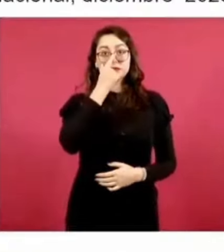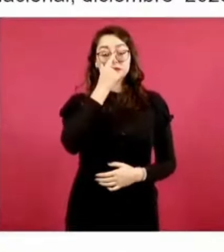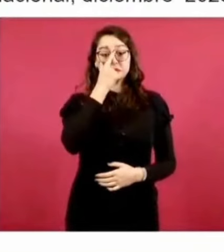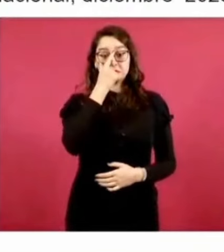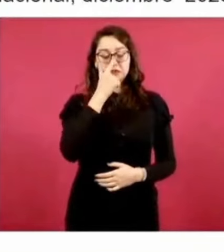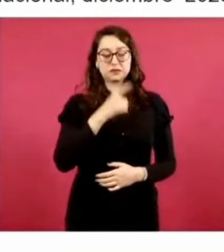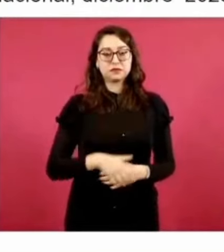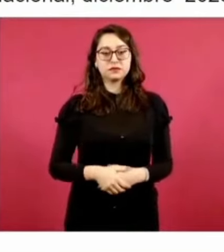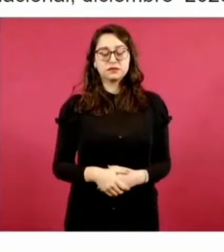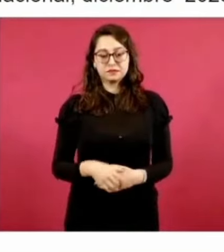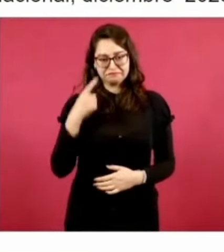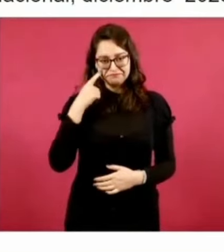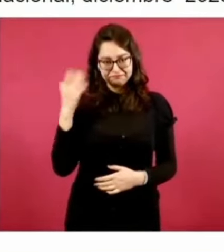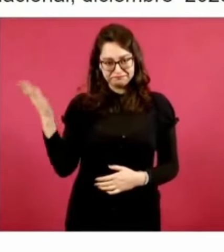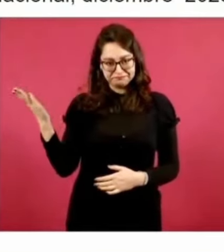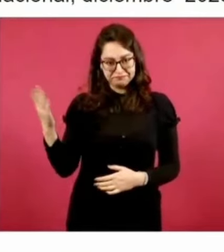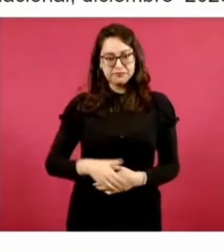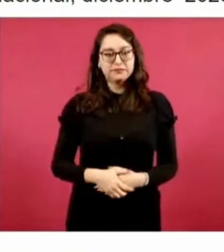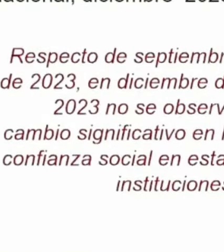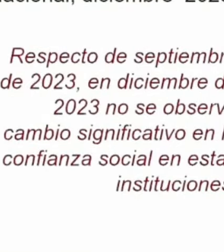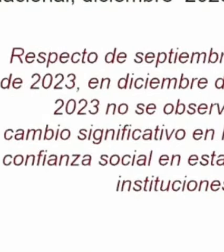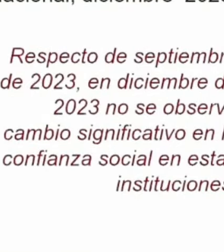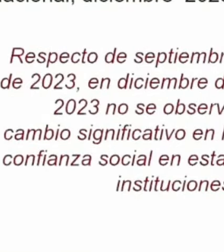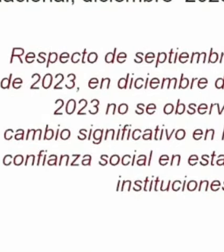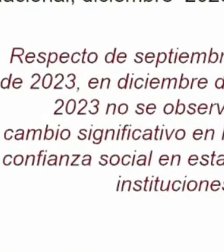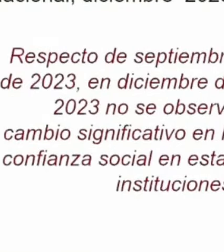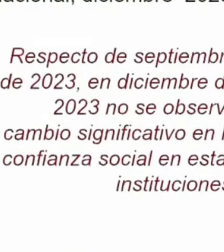confianza social en autoridades.